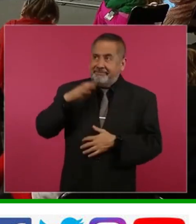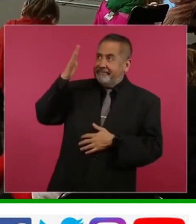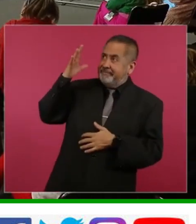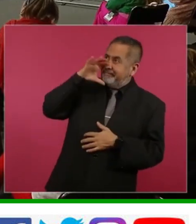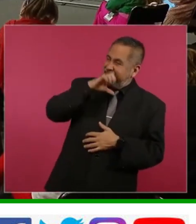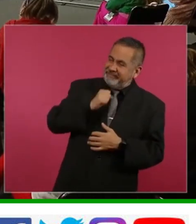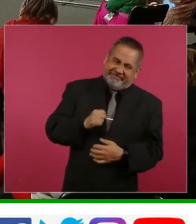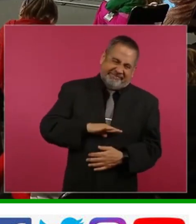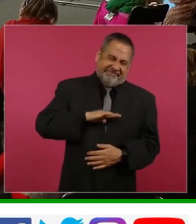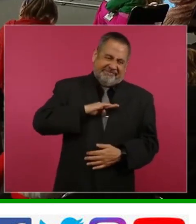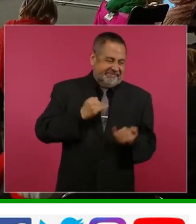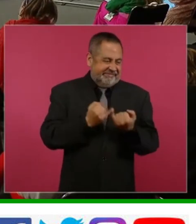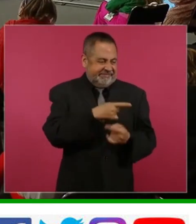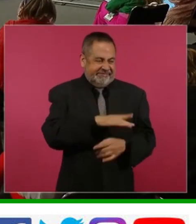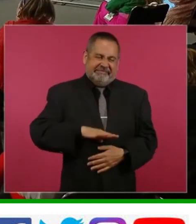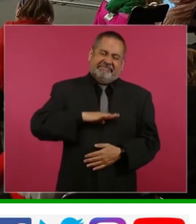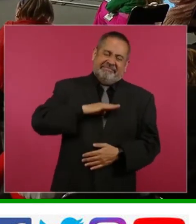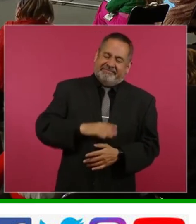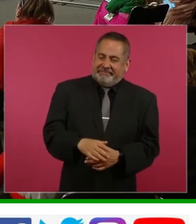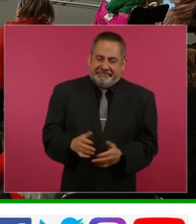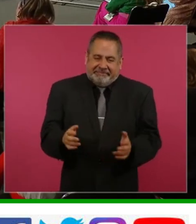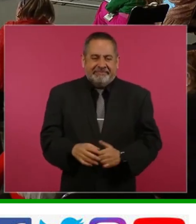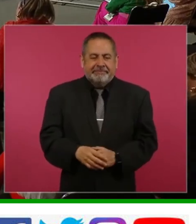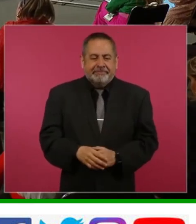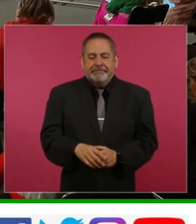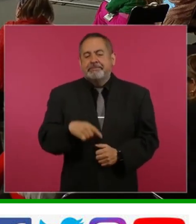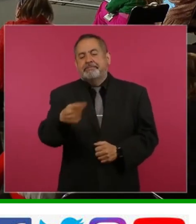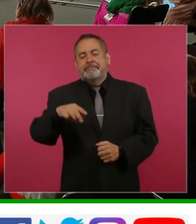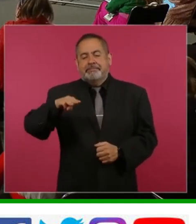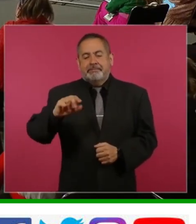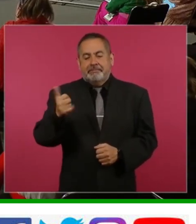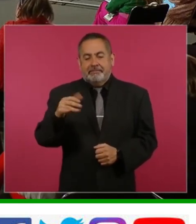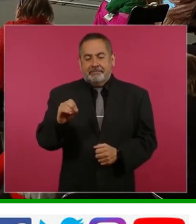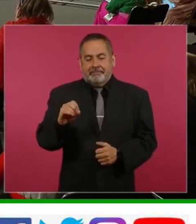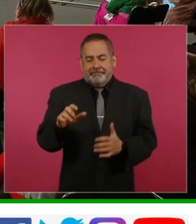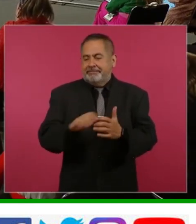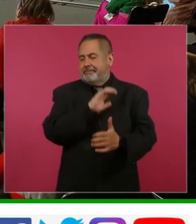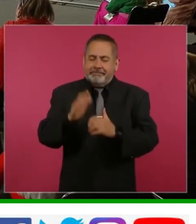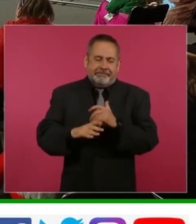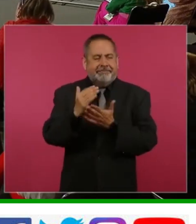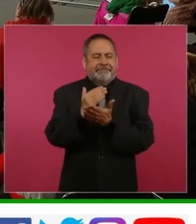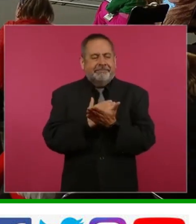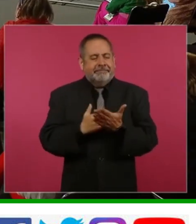O sea, ya para finales de mayo empieza a refrescar.